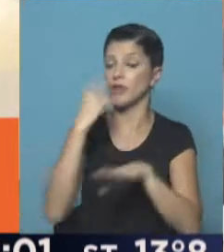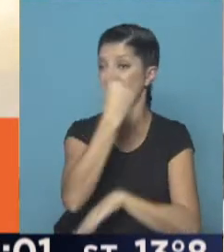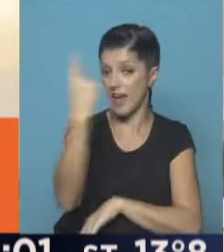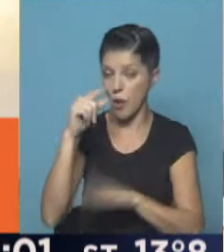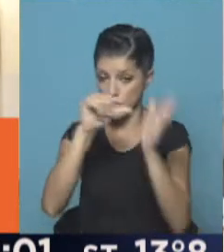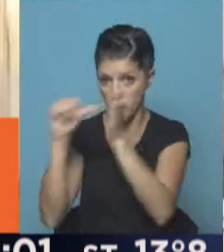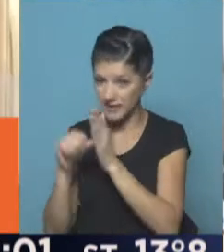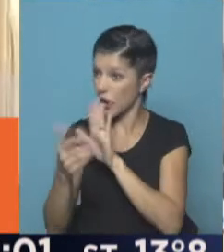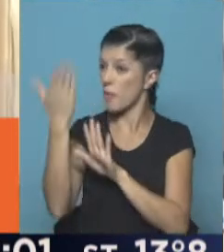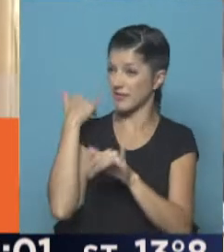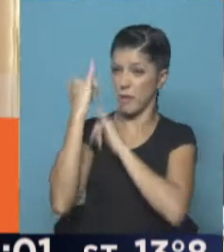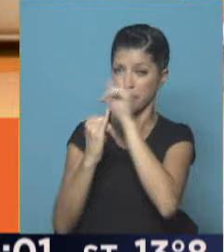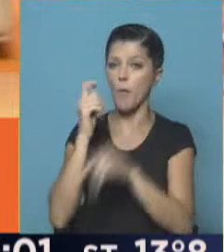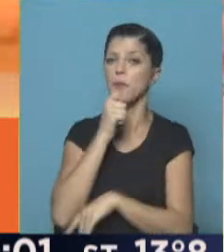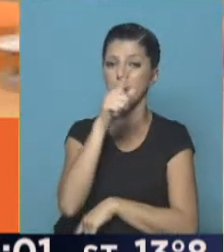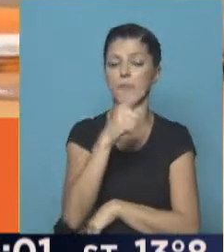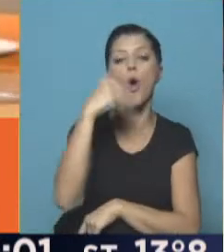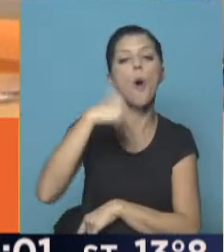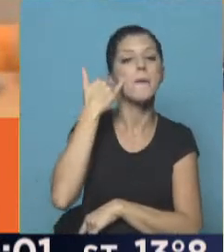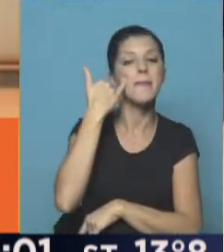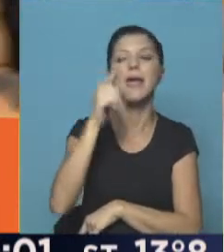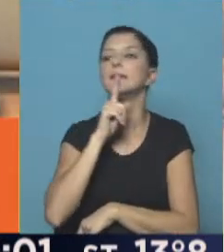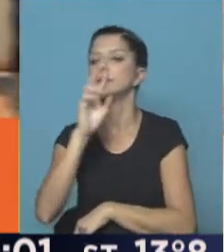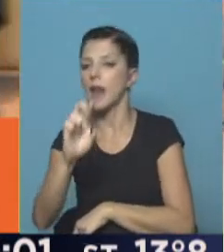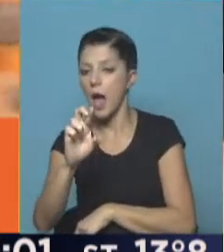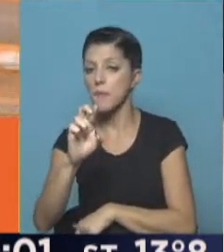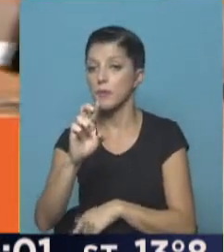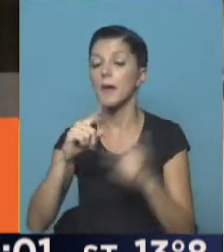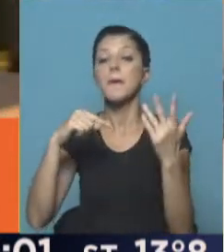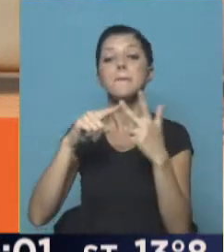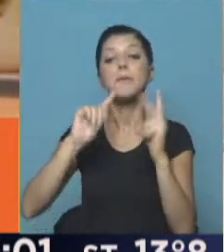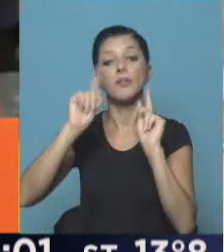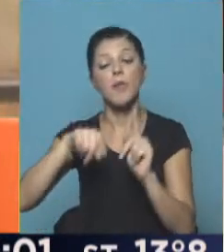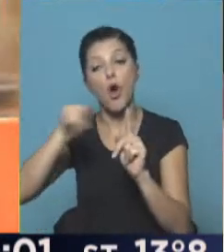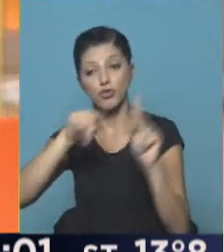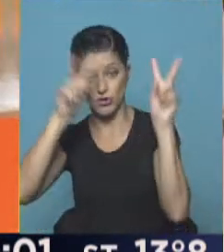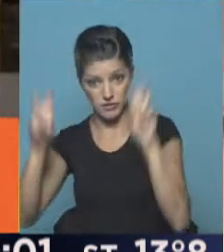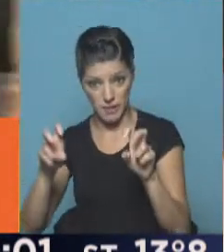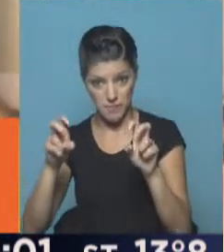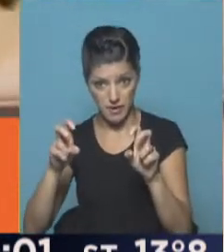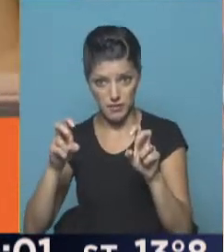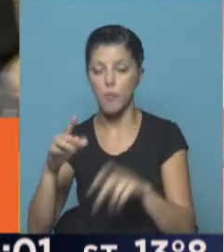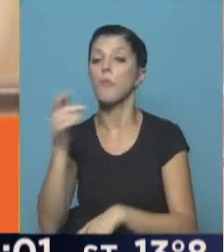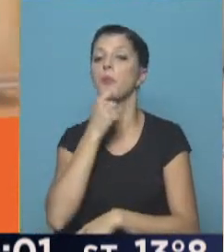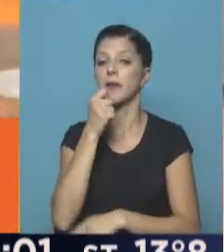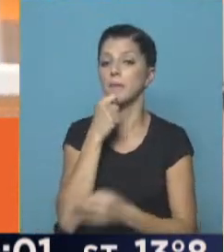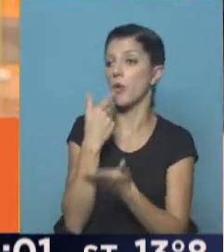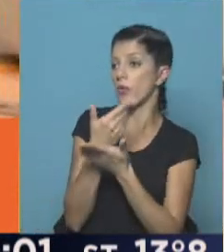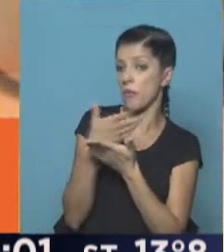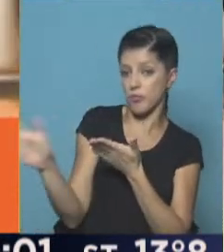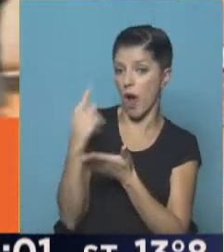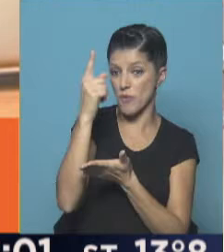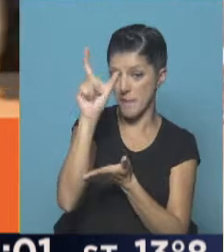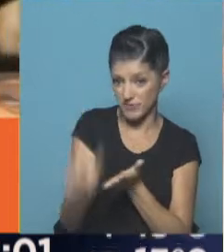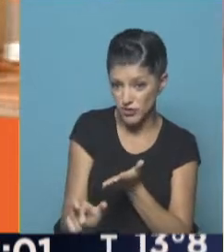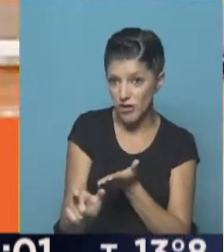que mencionaban antes de Theresa May, sí, de Donald Trump, pero también cuestiones mucho más estructurales, del desplazamiento forzoso de personas,